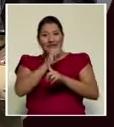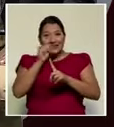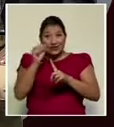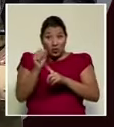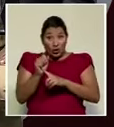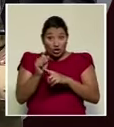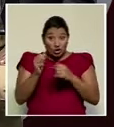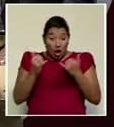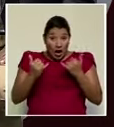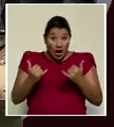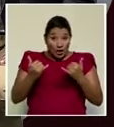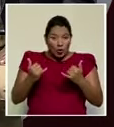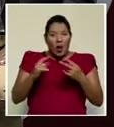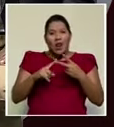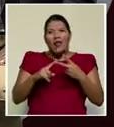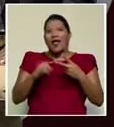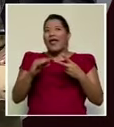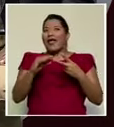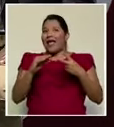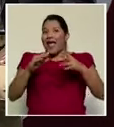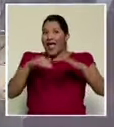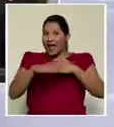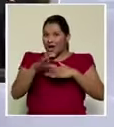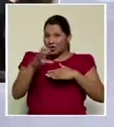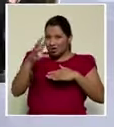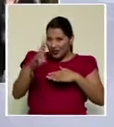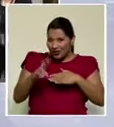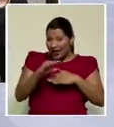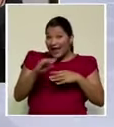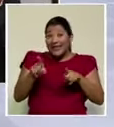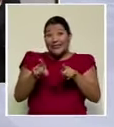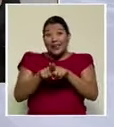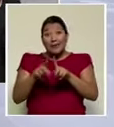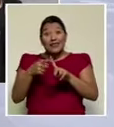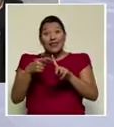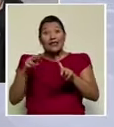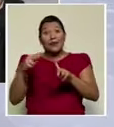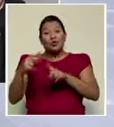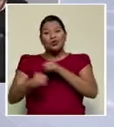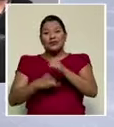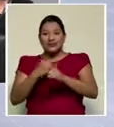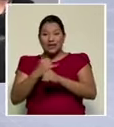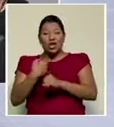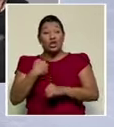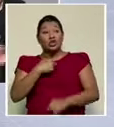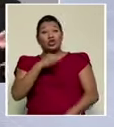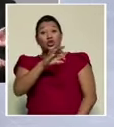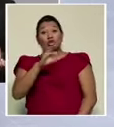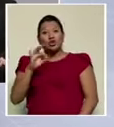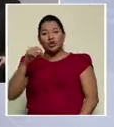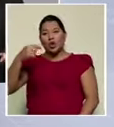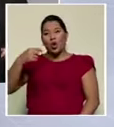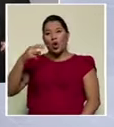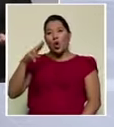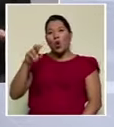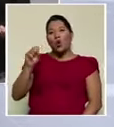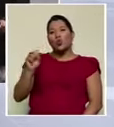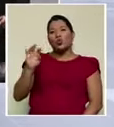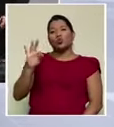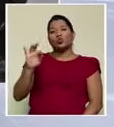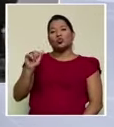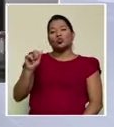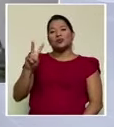también al contexto internacional, Gustavo, y por eso invitamos a Gustavo Román Jacobo, asesor político del tribunal,